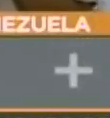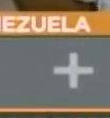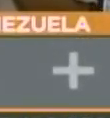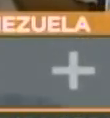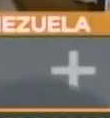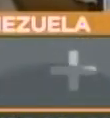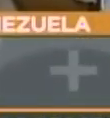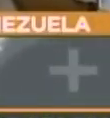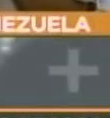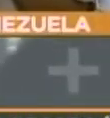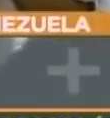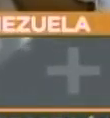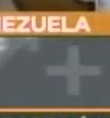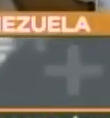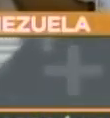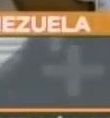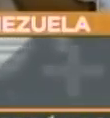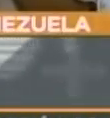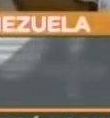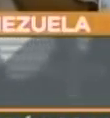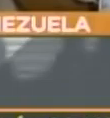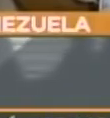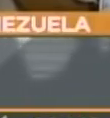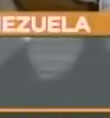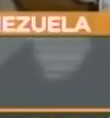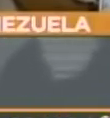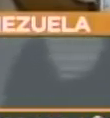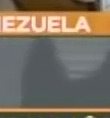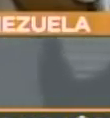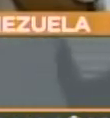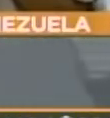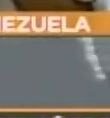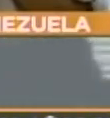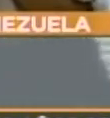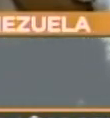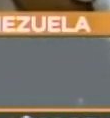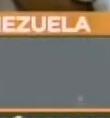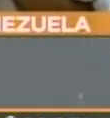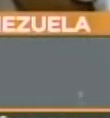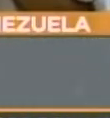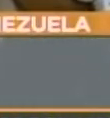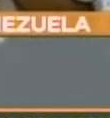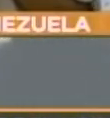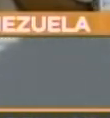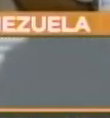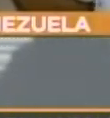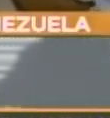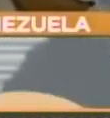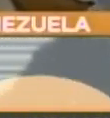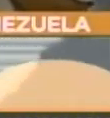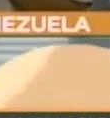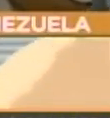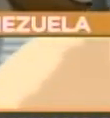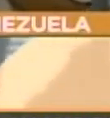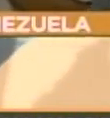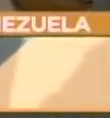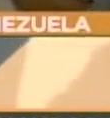González. Vamos con él hasta la flor de Venezuela. ¡Que viva la flor de Venezuela! ¡Que viva el estado Lara!